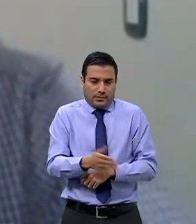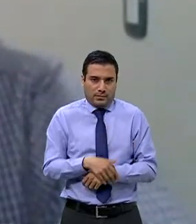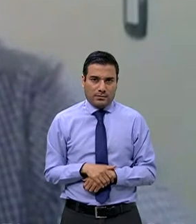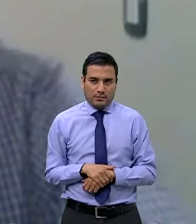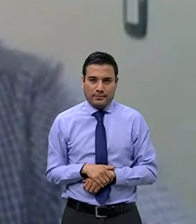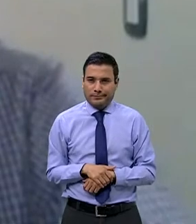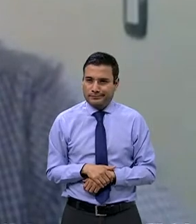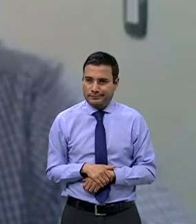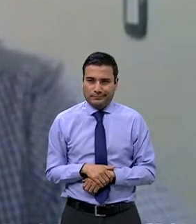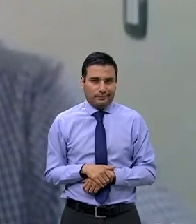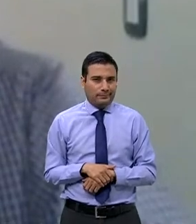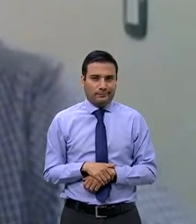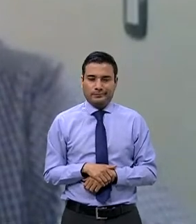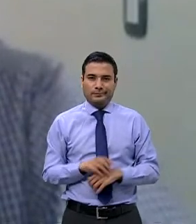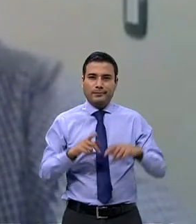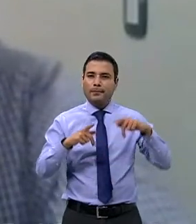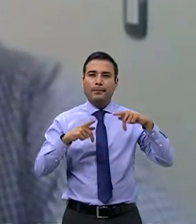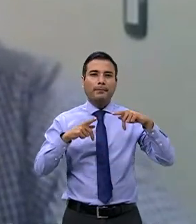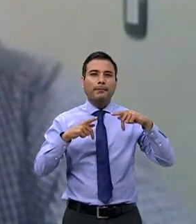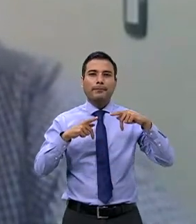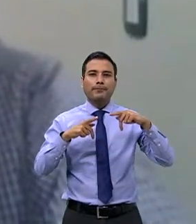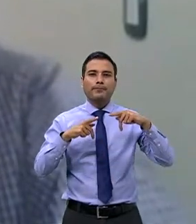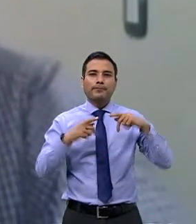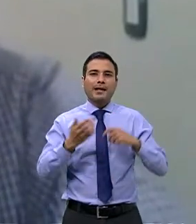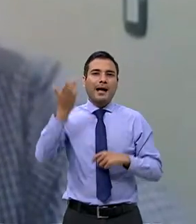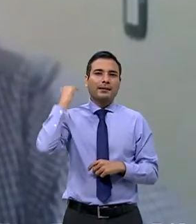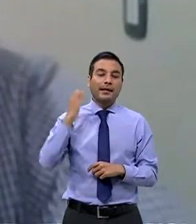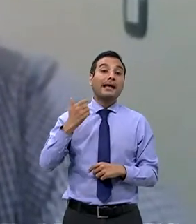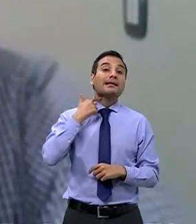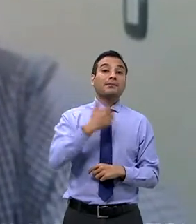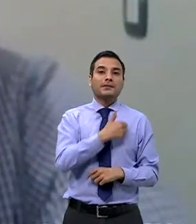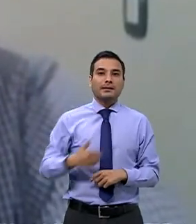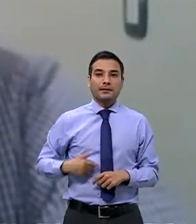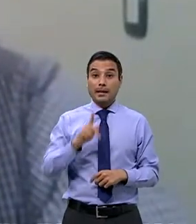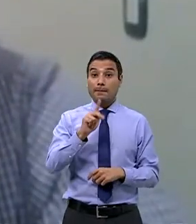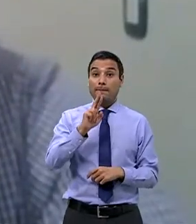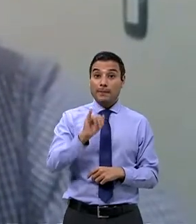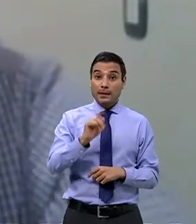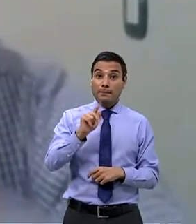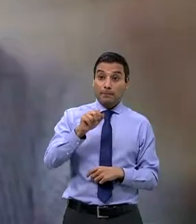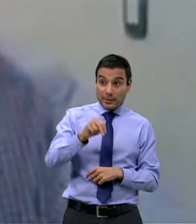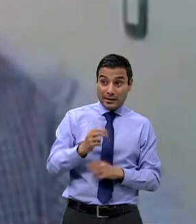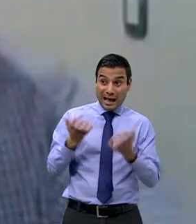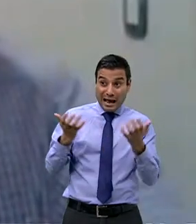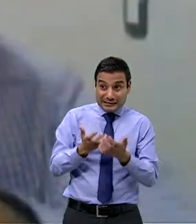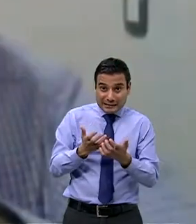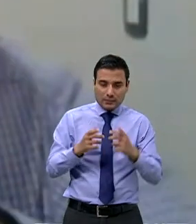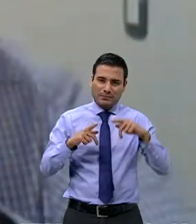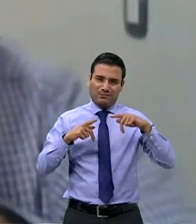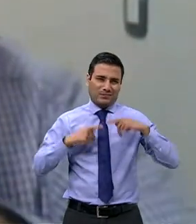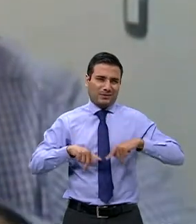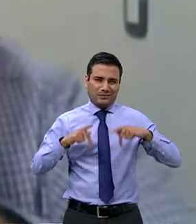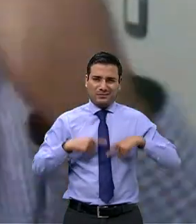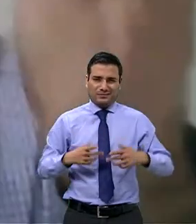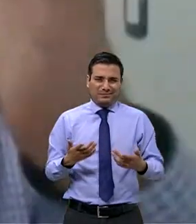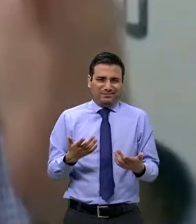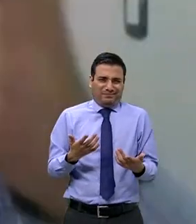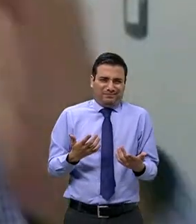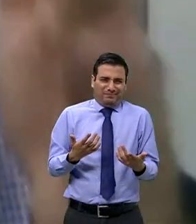que no están de acuerdo con lo que hicieron los ex presidentes del pri del pan en síntesis